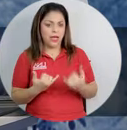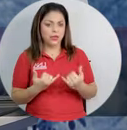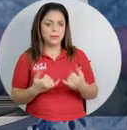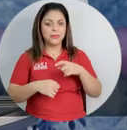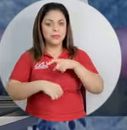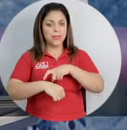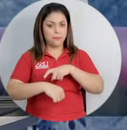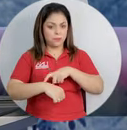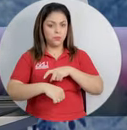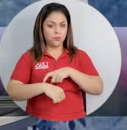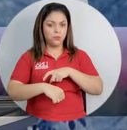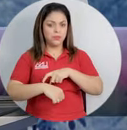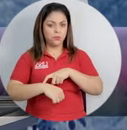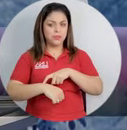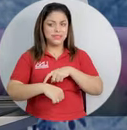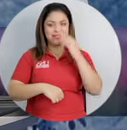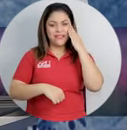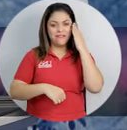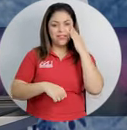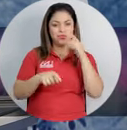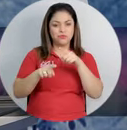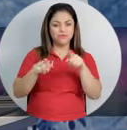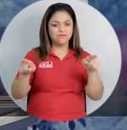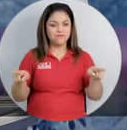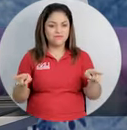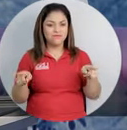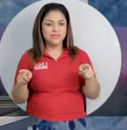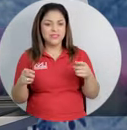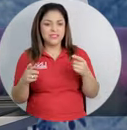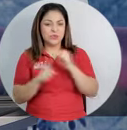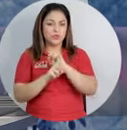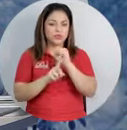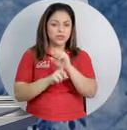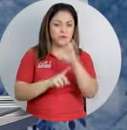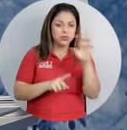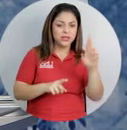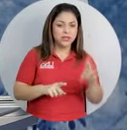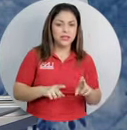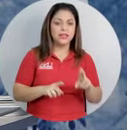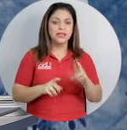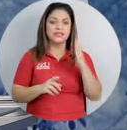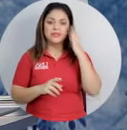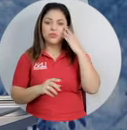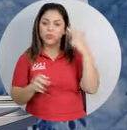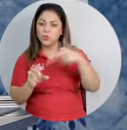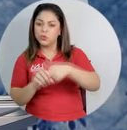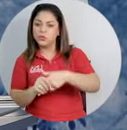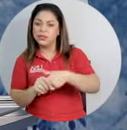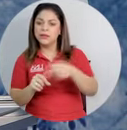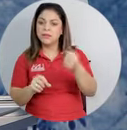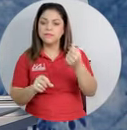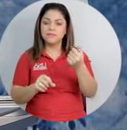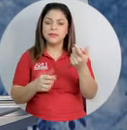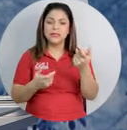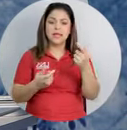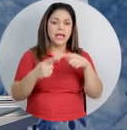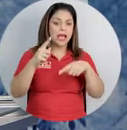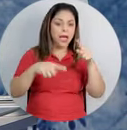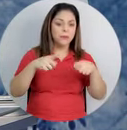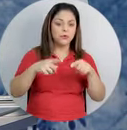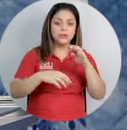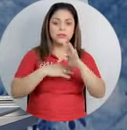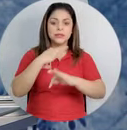en las actuales condiciones de la economía nacional e internacional, considerando los precios de la gasolina, las variantes en el tipo de